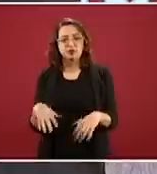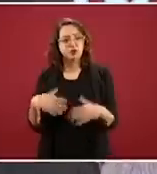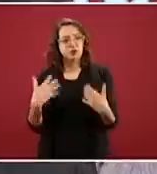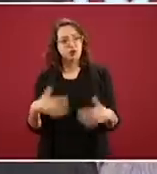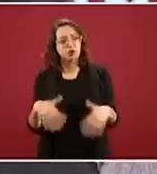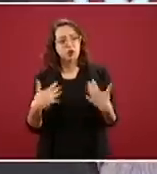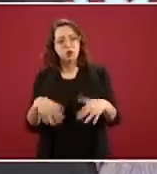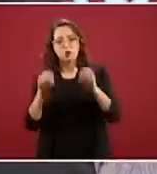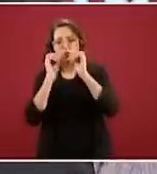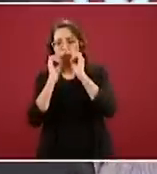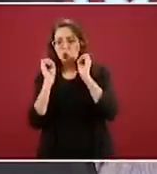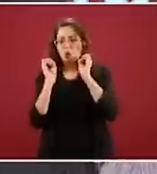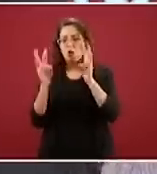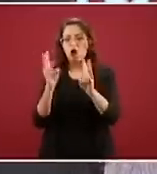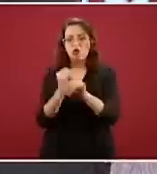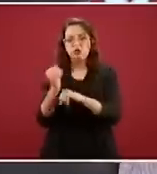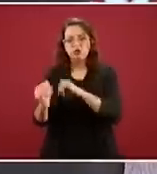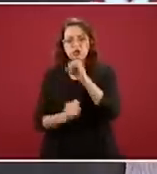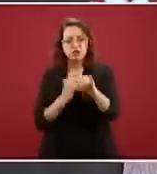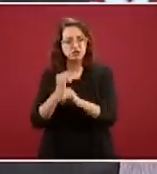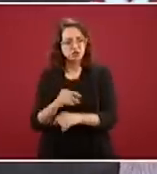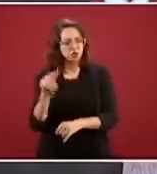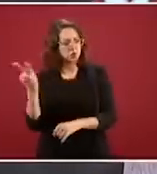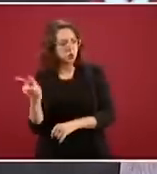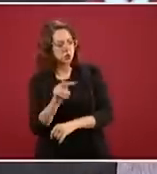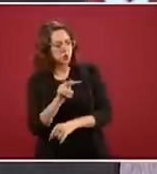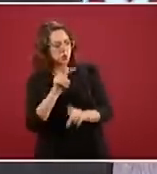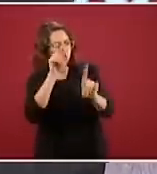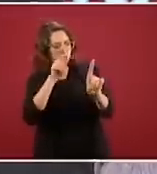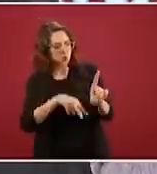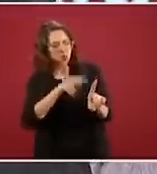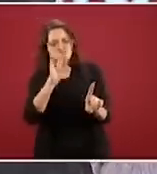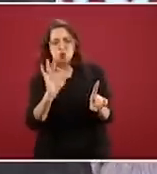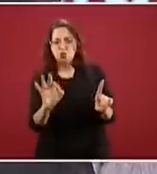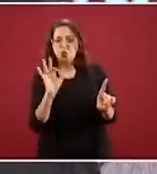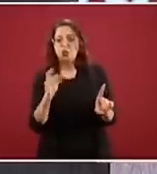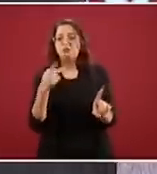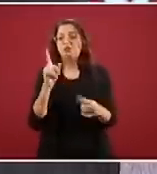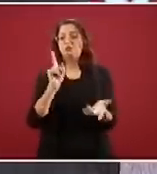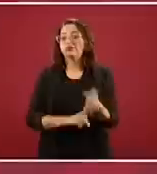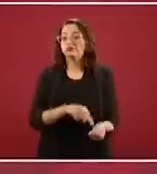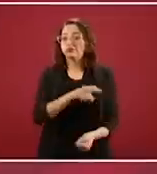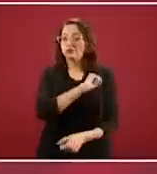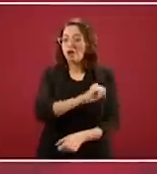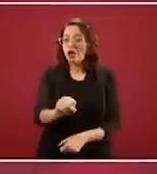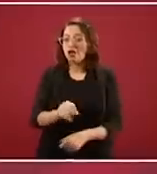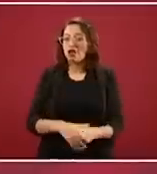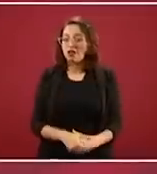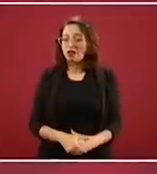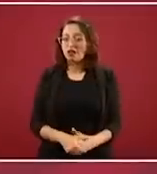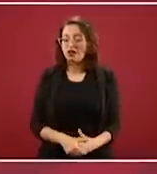reconocido por las agencias internacionales, sí, pero es pillo,